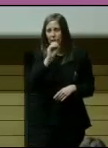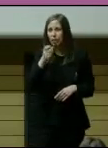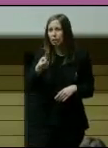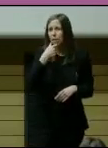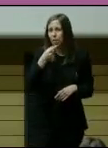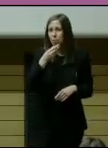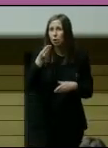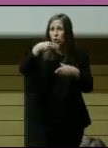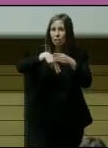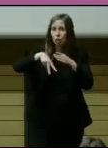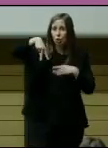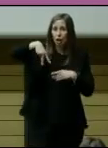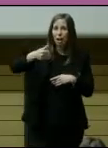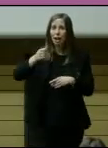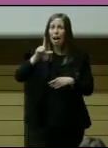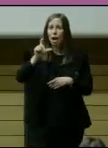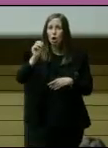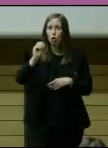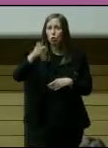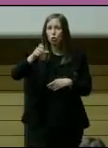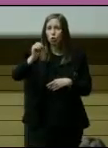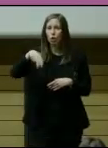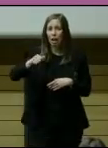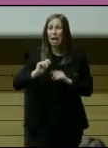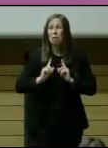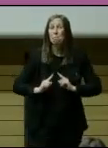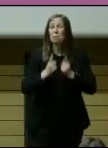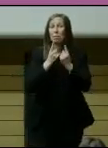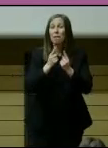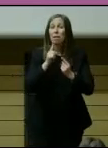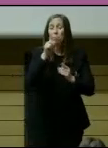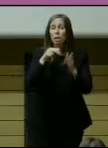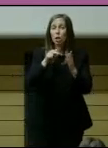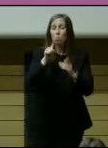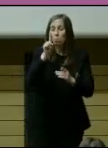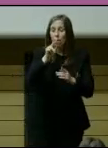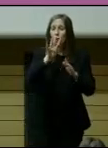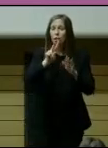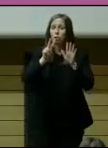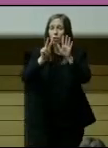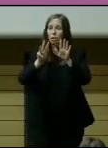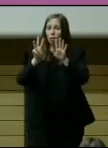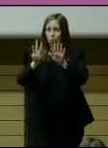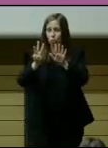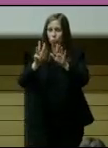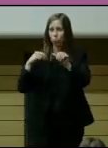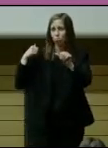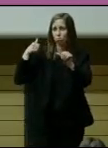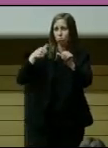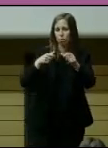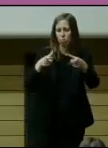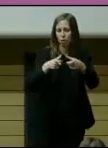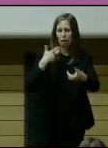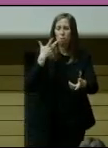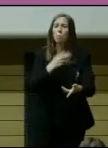que contienen naloxona. Y el primero lo tenemos desde 1978. Y lo tenemos de todas las